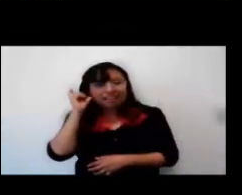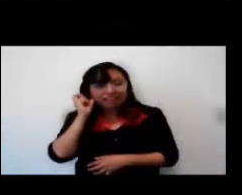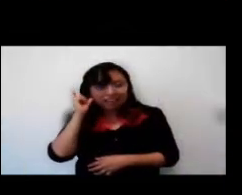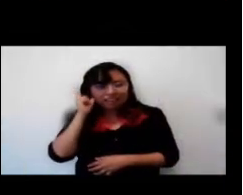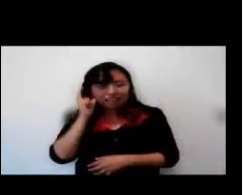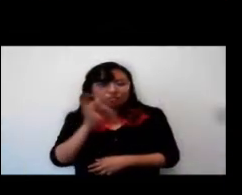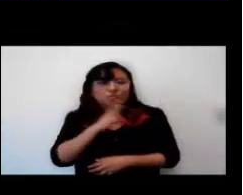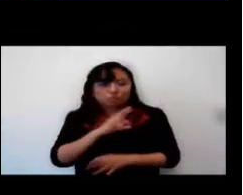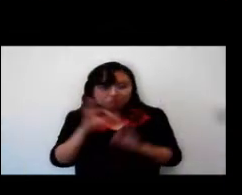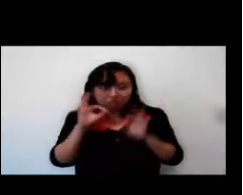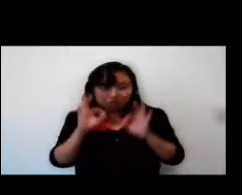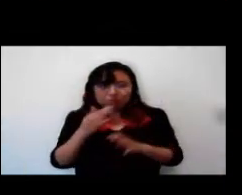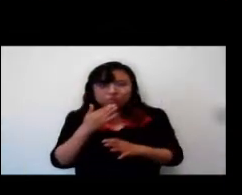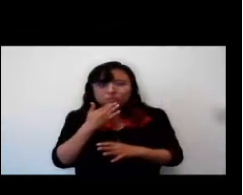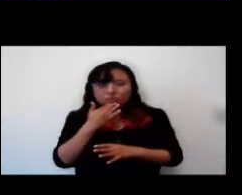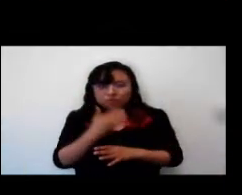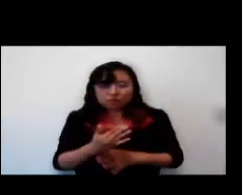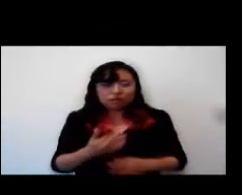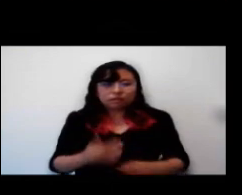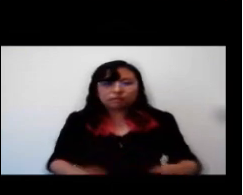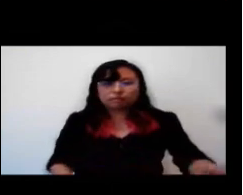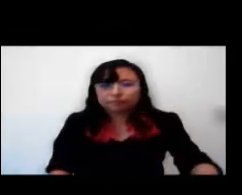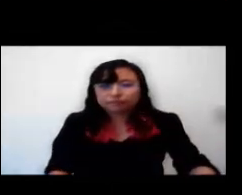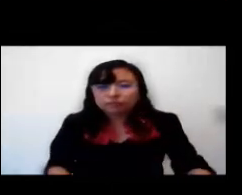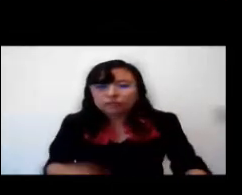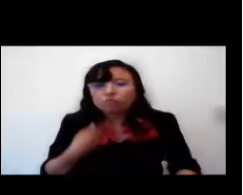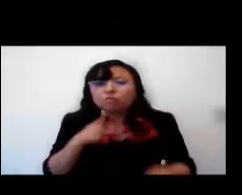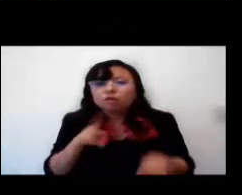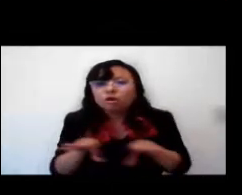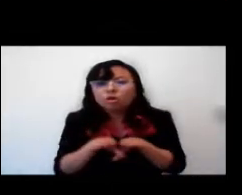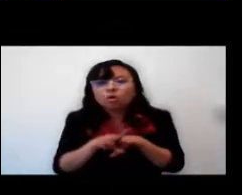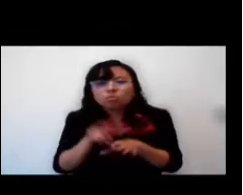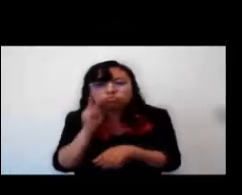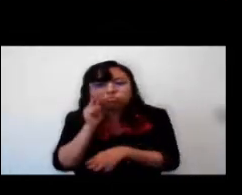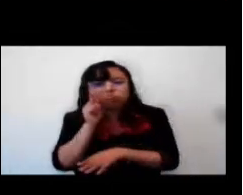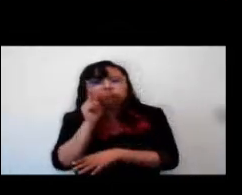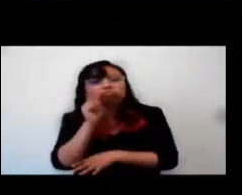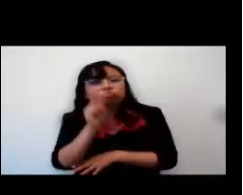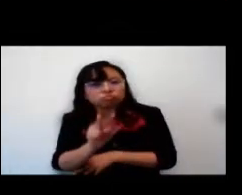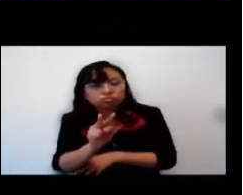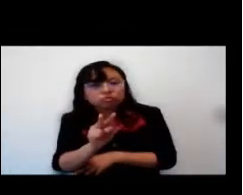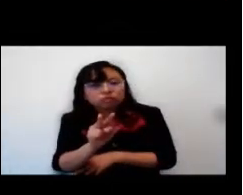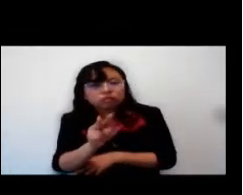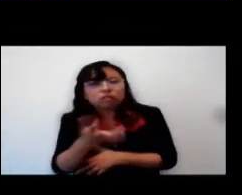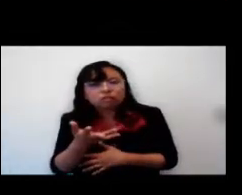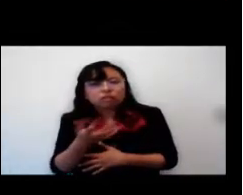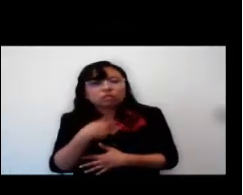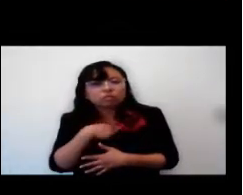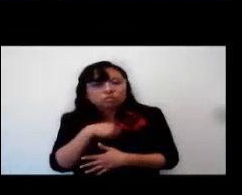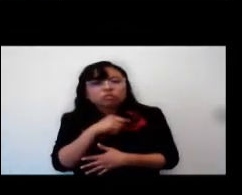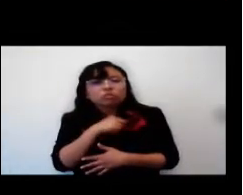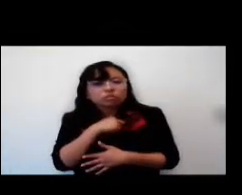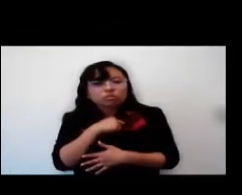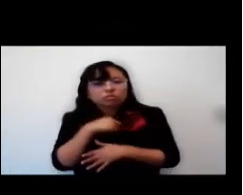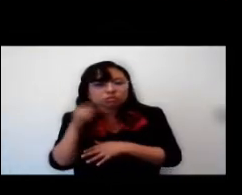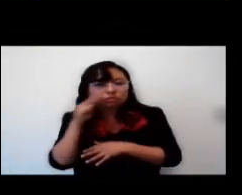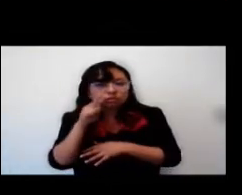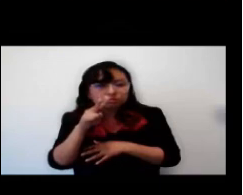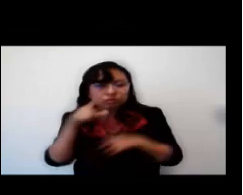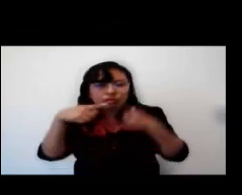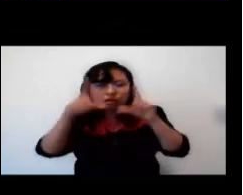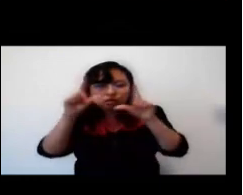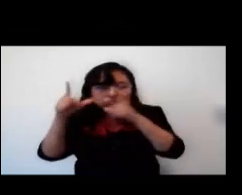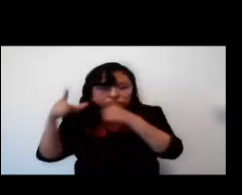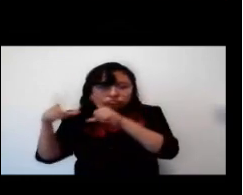de ser suficiente. ¿Cómo lo vemos? ¿No? Número uno, si nosotros, estos pacientes o ustedes van a